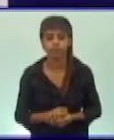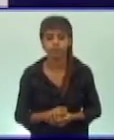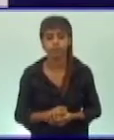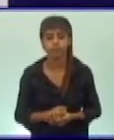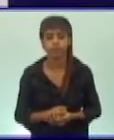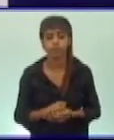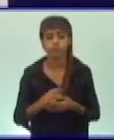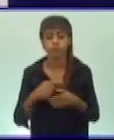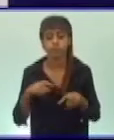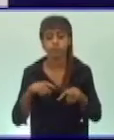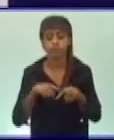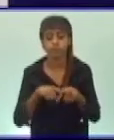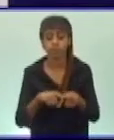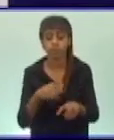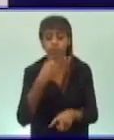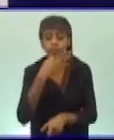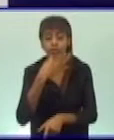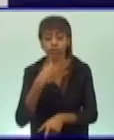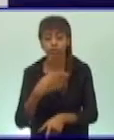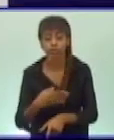La Unión de Jóvenes Comunistas